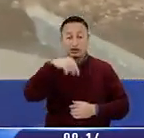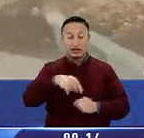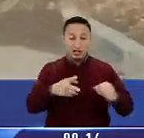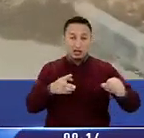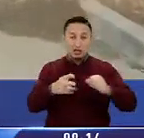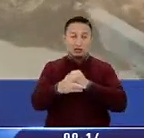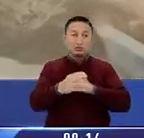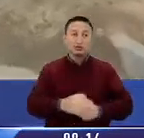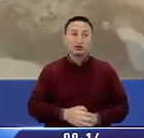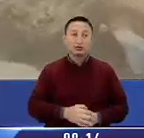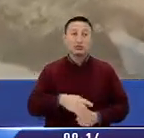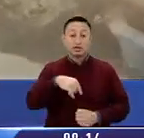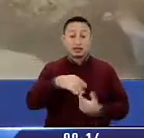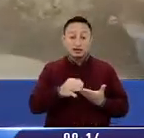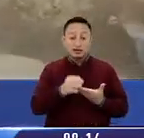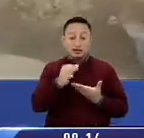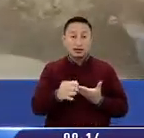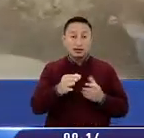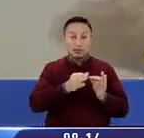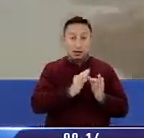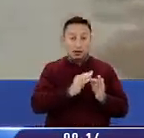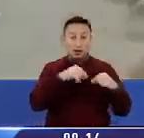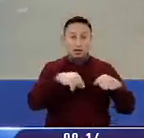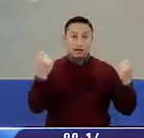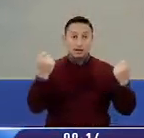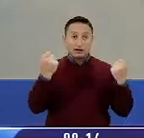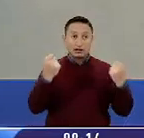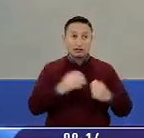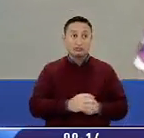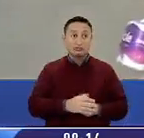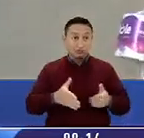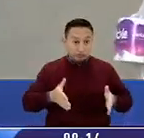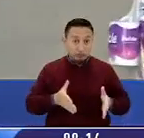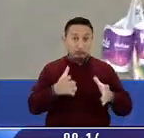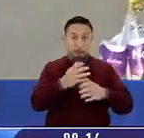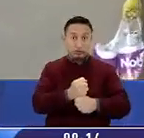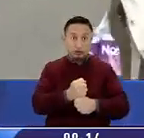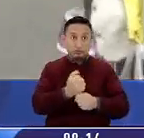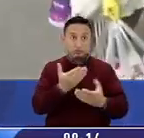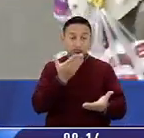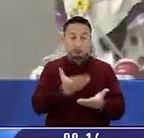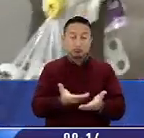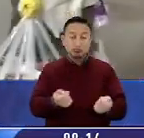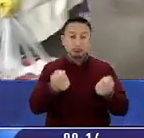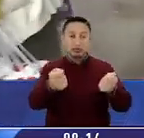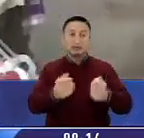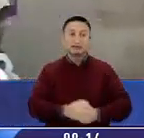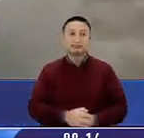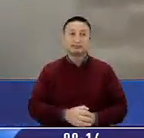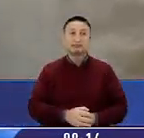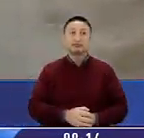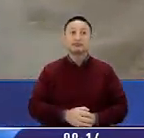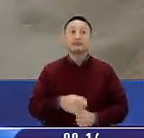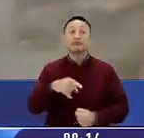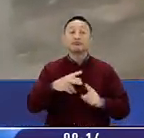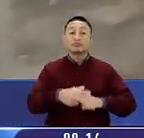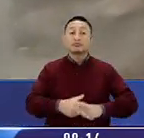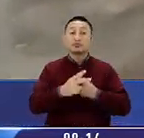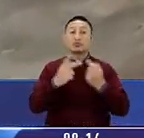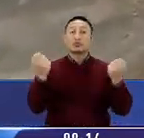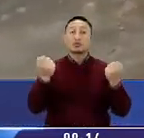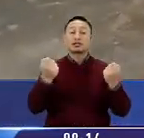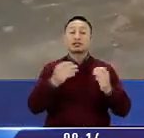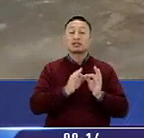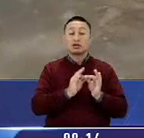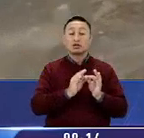de nuestra querida parroquia Calderón, y ahí vamos a hacer la entrega, pues, de este espacio sendero seguro. Entonces, el 9 de agosto, que ya inician las fiestas de